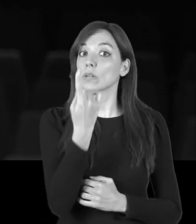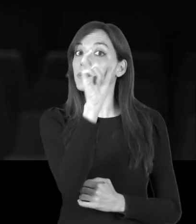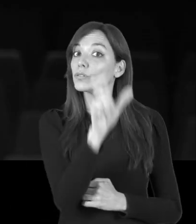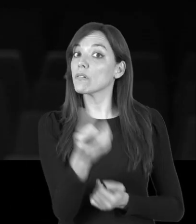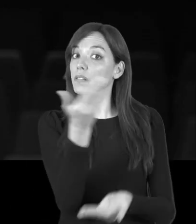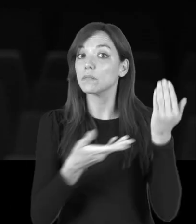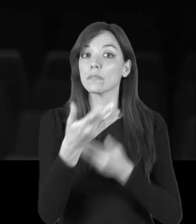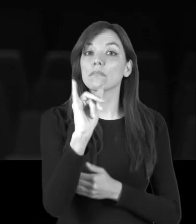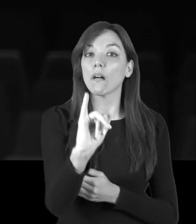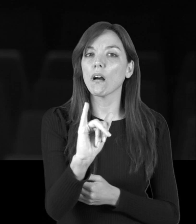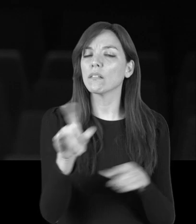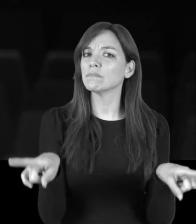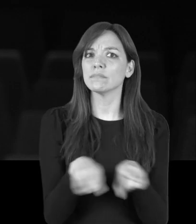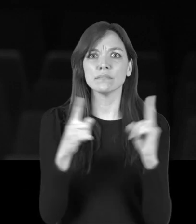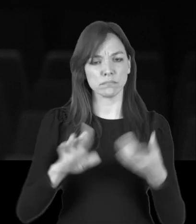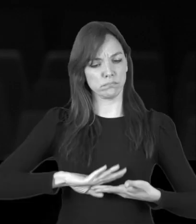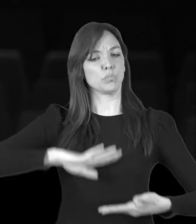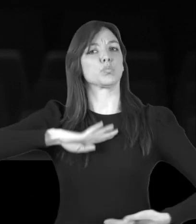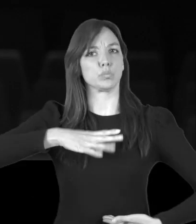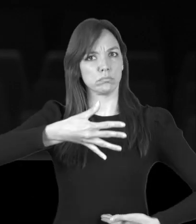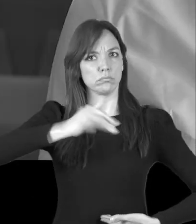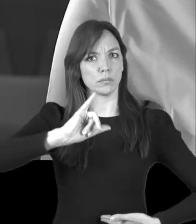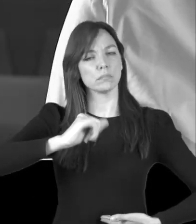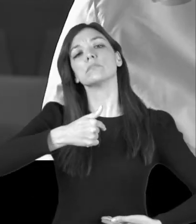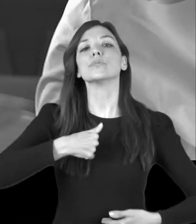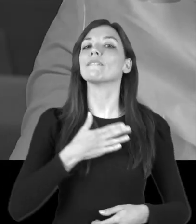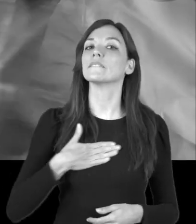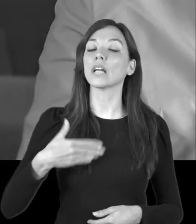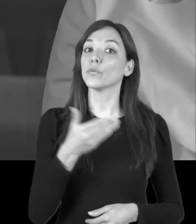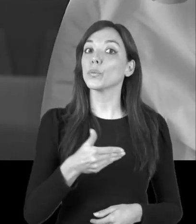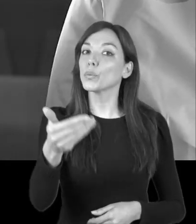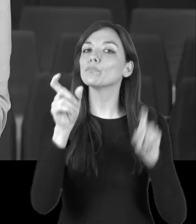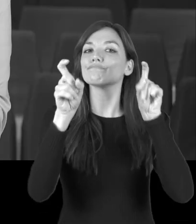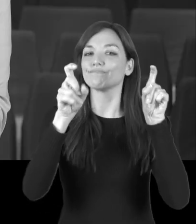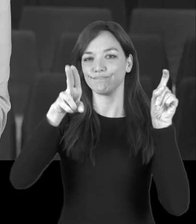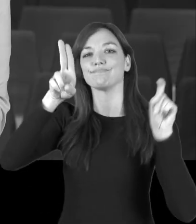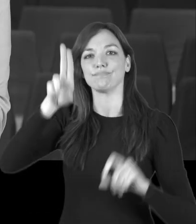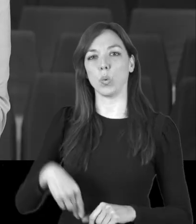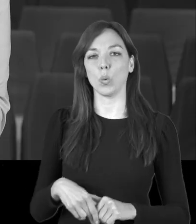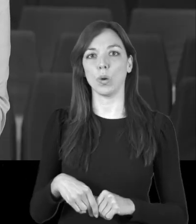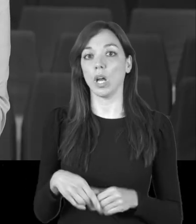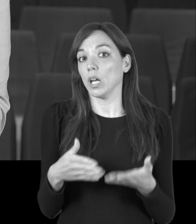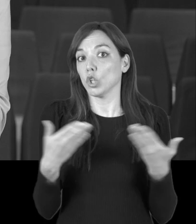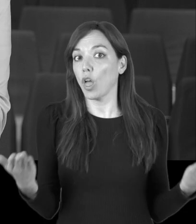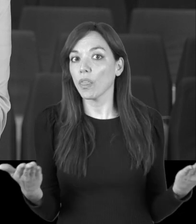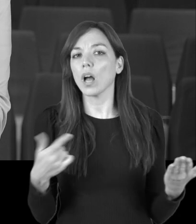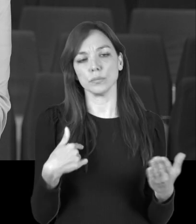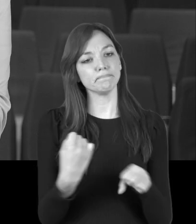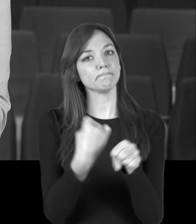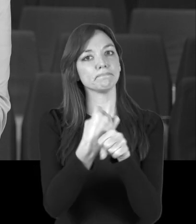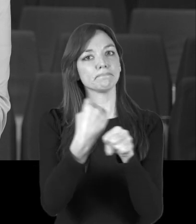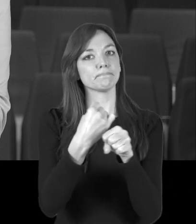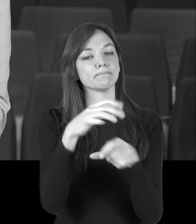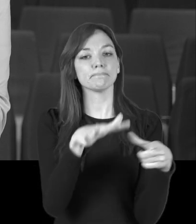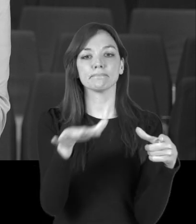Que alguien tenga una discapacidad no implica que tenga una falta de capacidad. Yo quiero ser profesora y pues